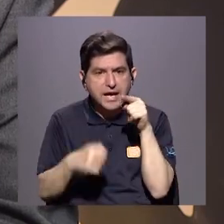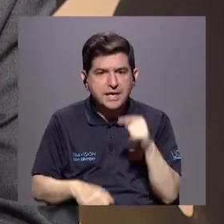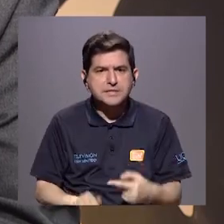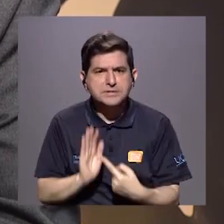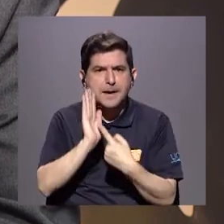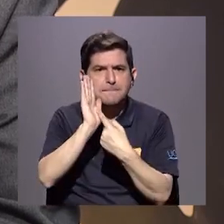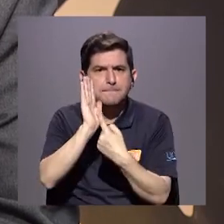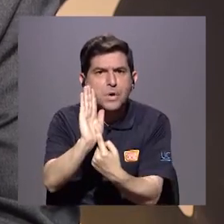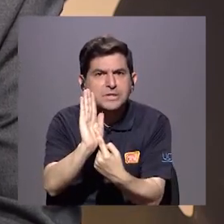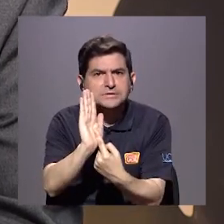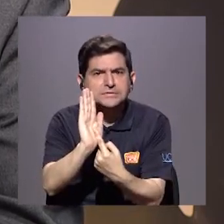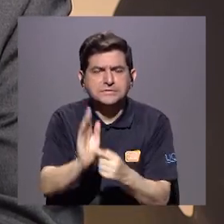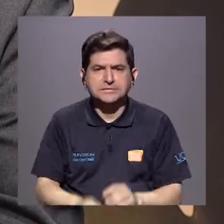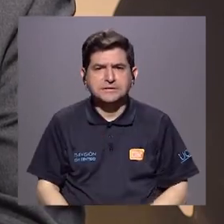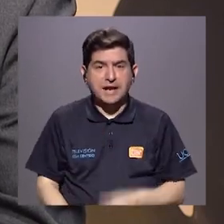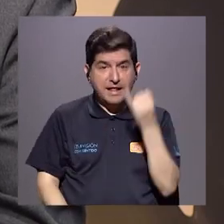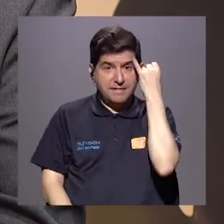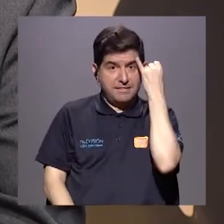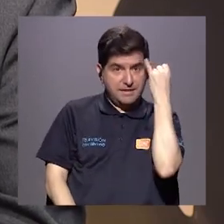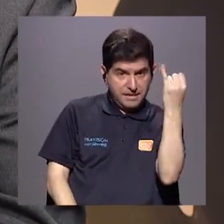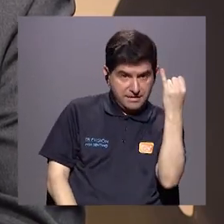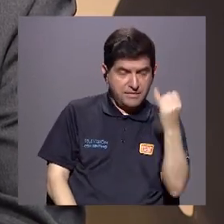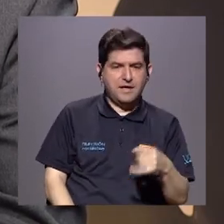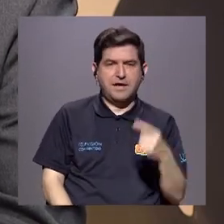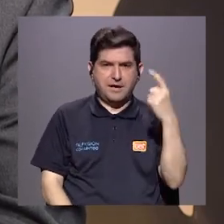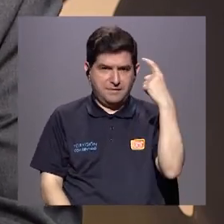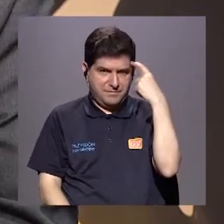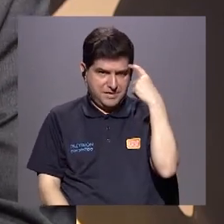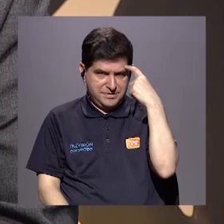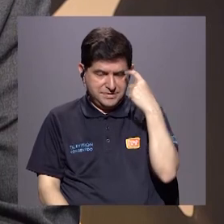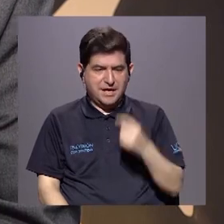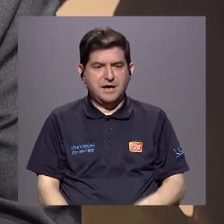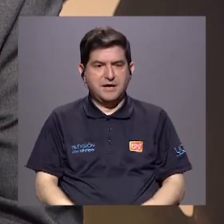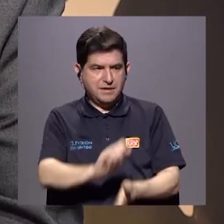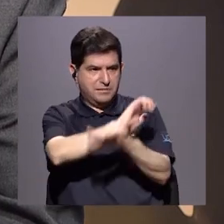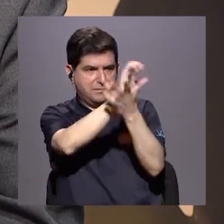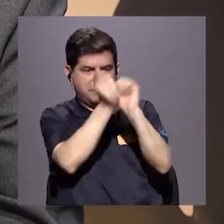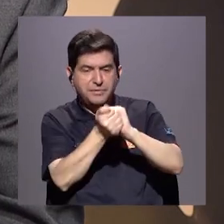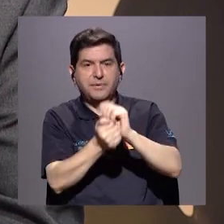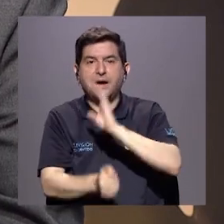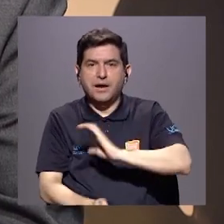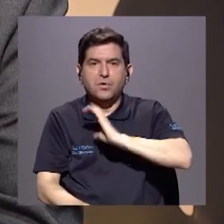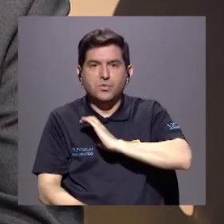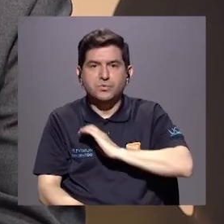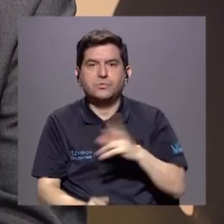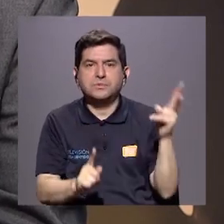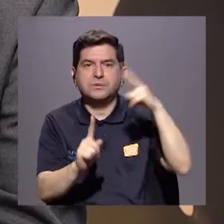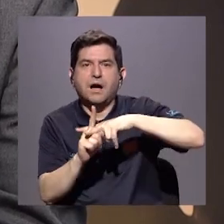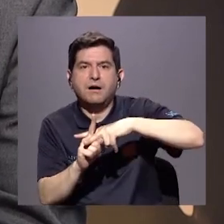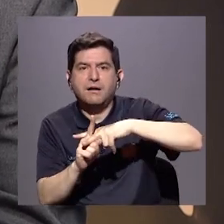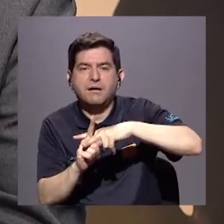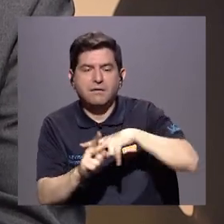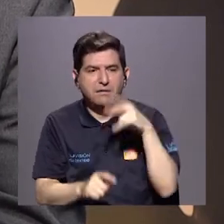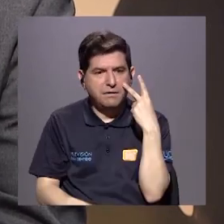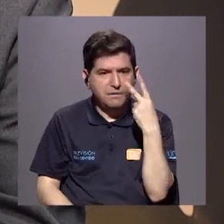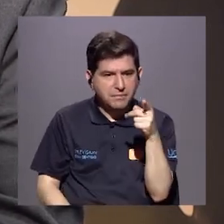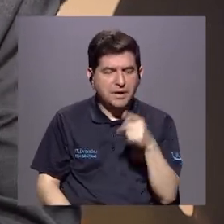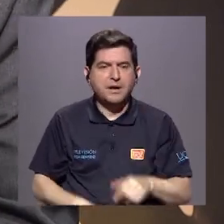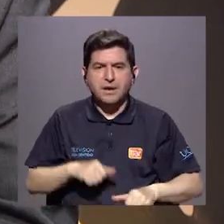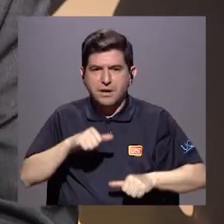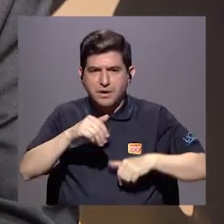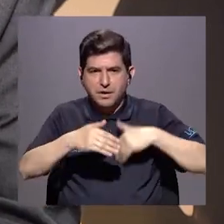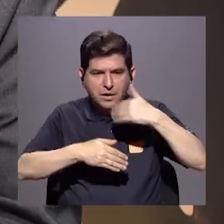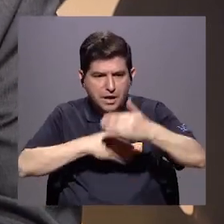es un pasaje que va de la ideación del pensamiento efectivamente el comportamiento y entonces ahí estamos viendo como el